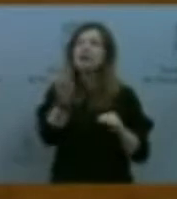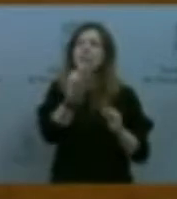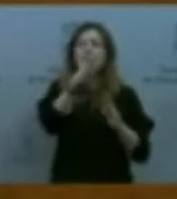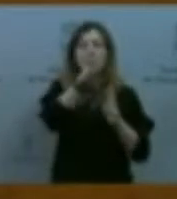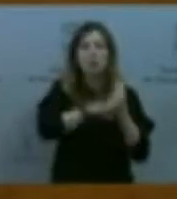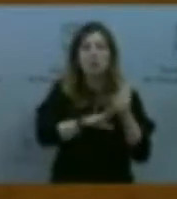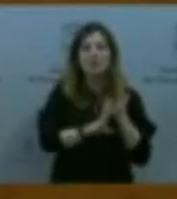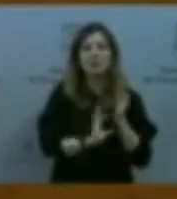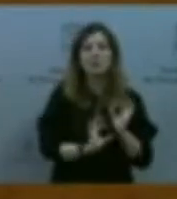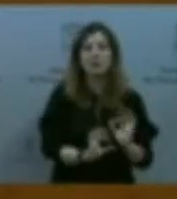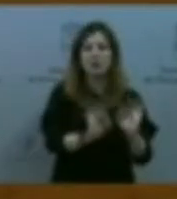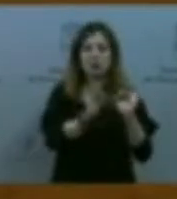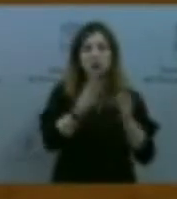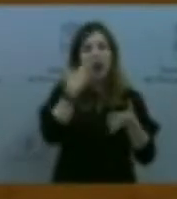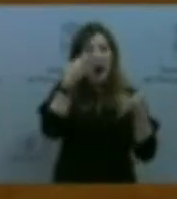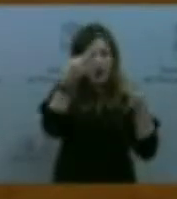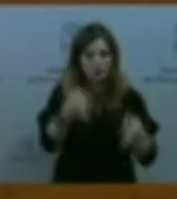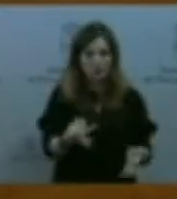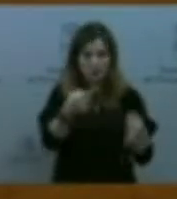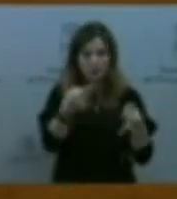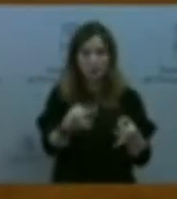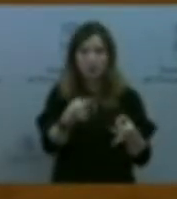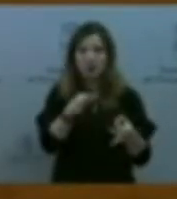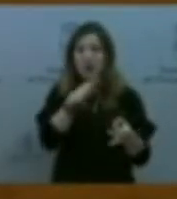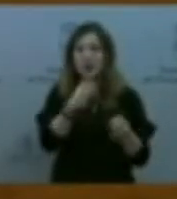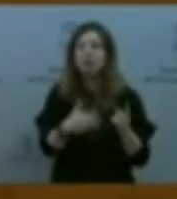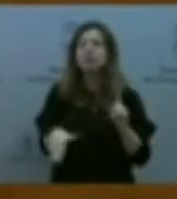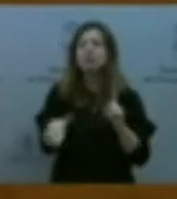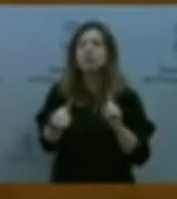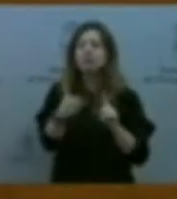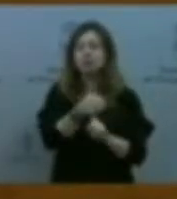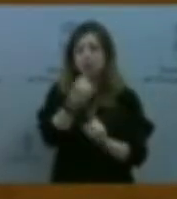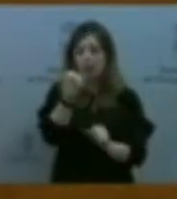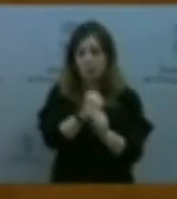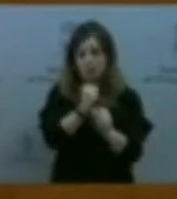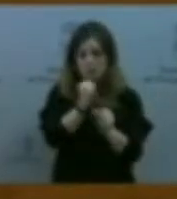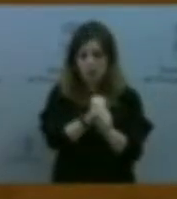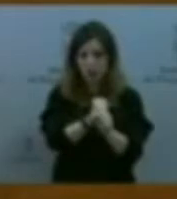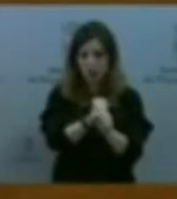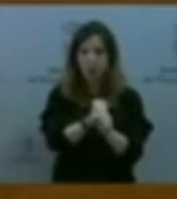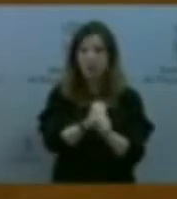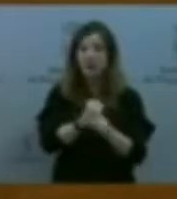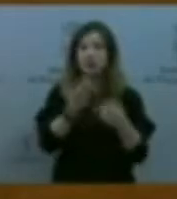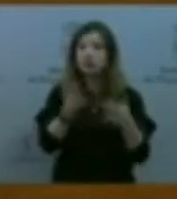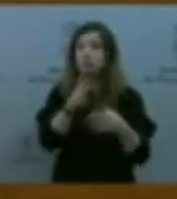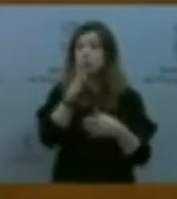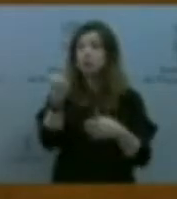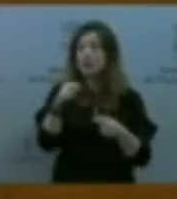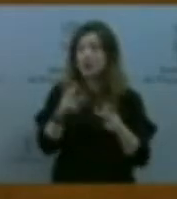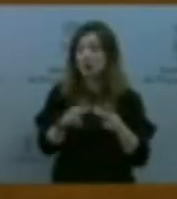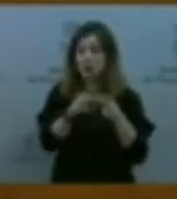la obtención de un empleo y, por tanto, que la percepción del salario social sea un